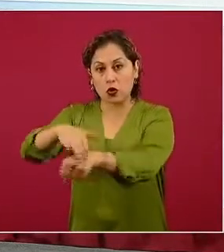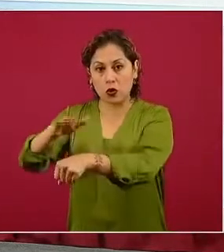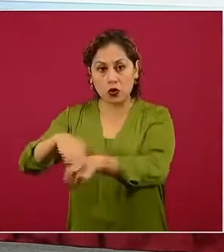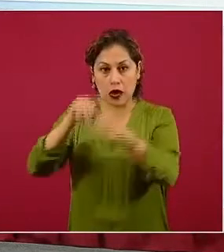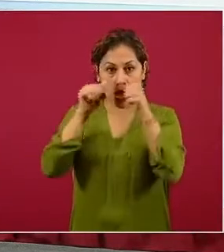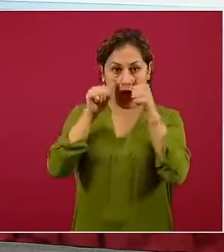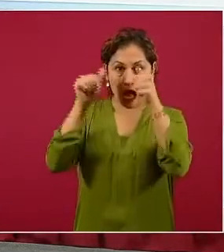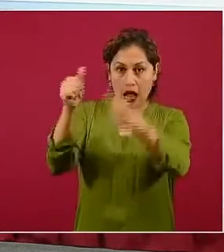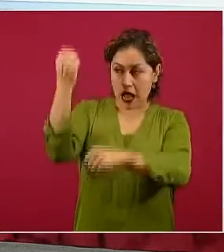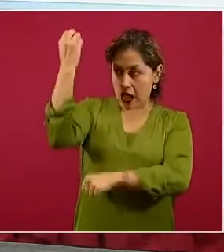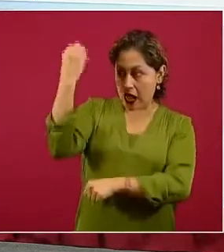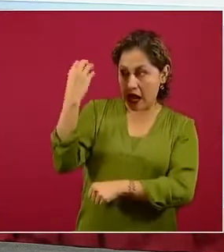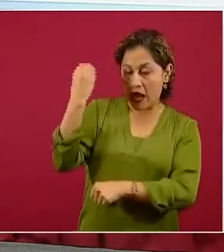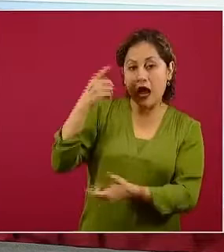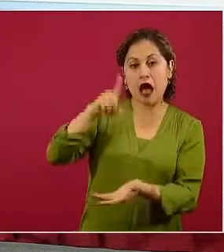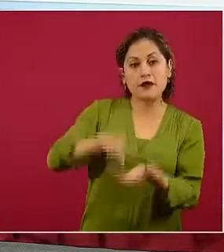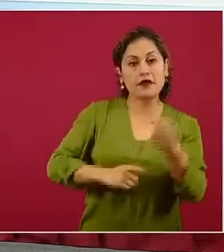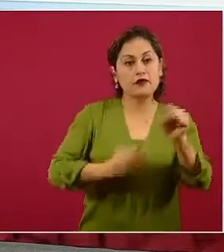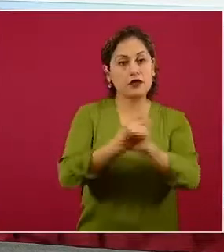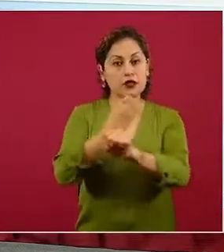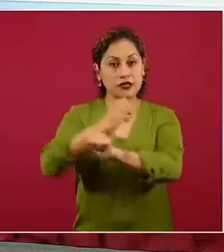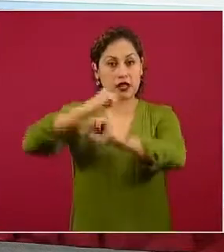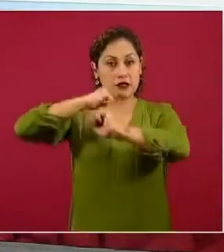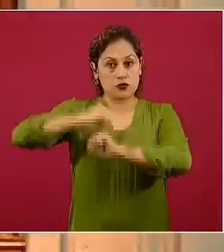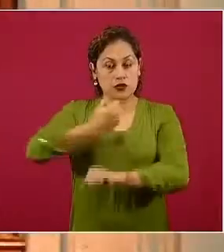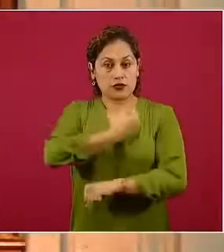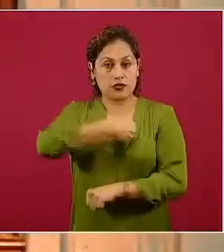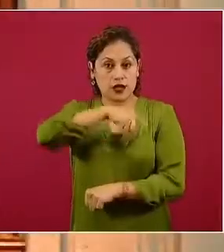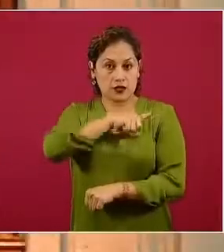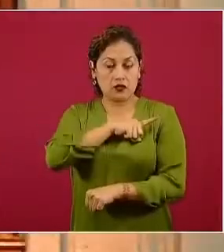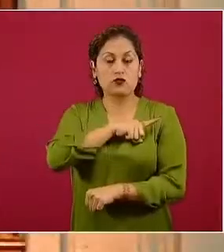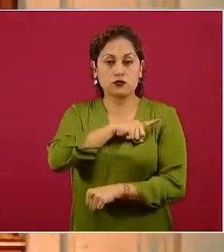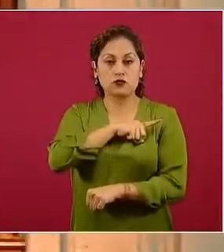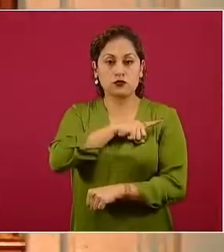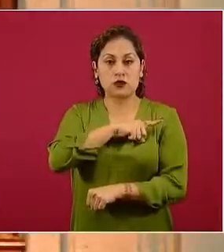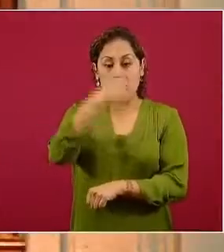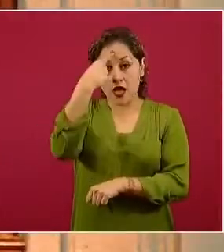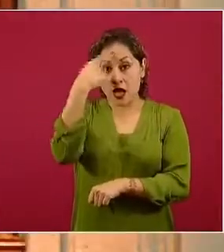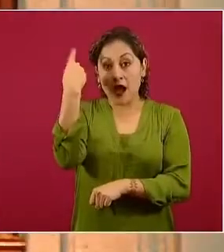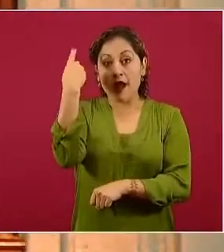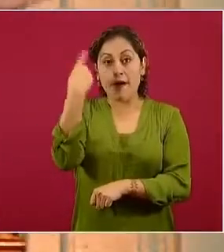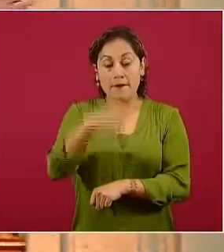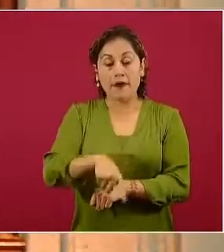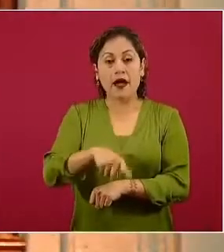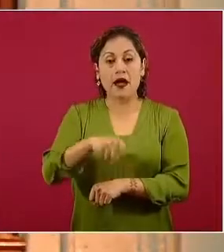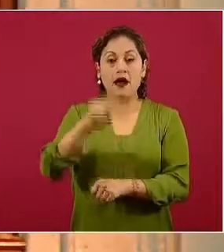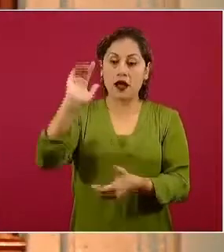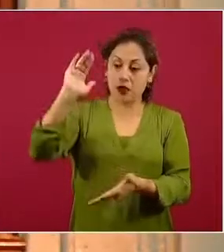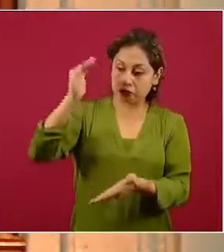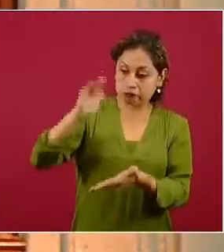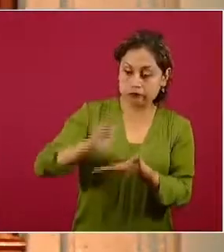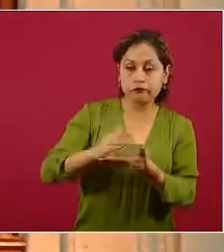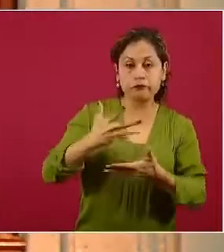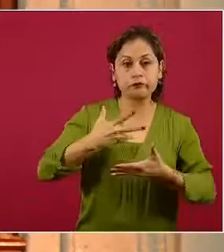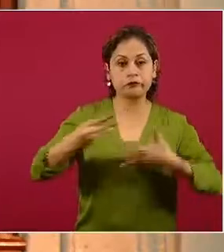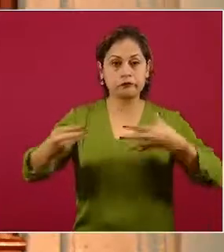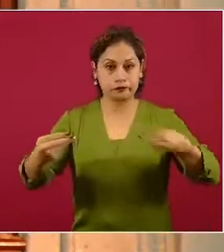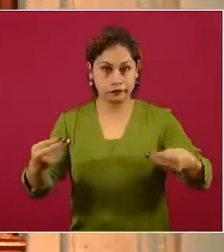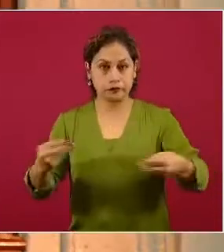recomendaciones de las autoridades sanitarias, que tienen como objetivo disminuir los contagios, y a las entidades en menor